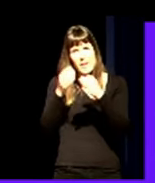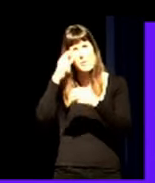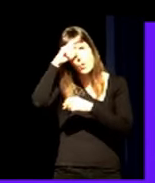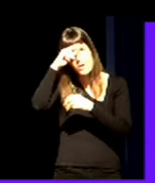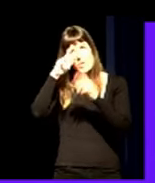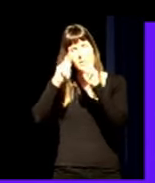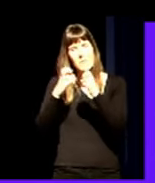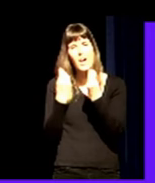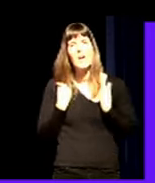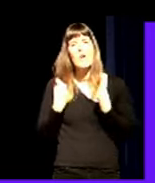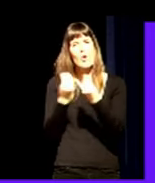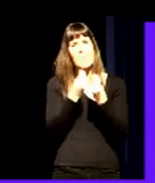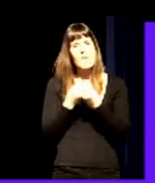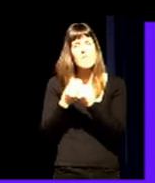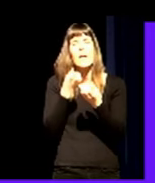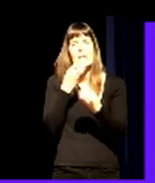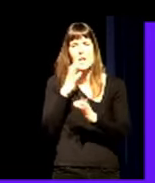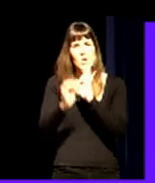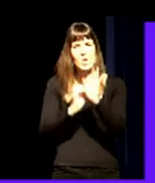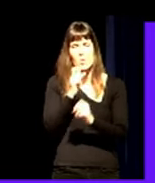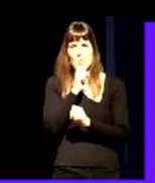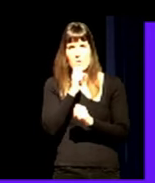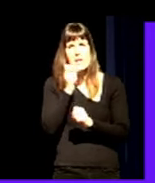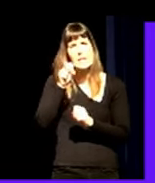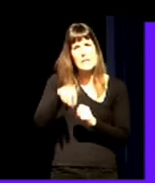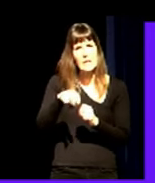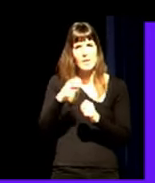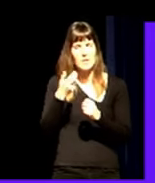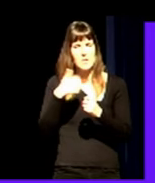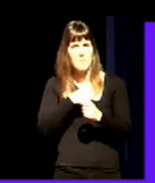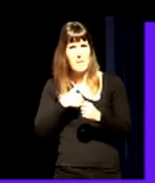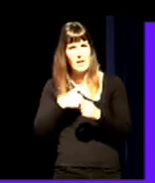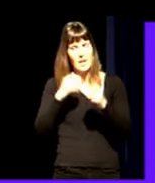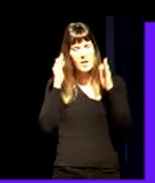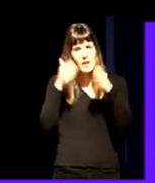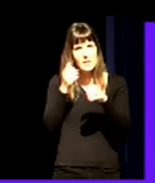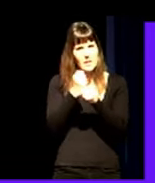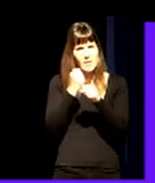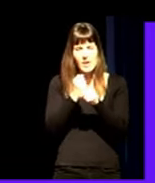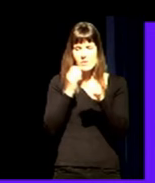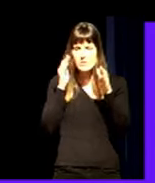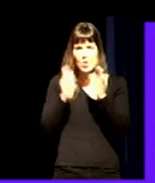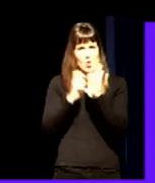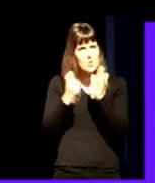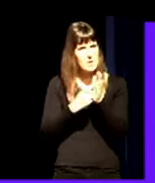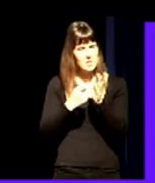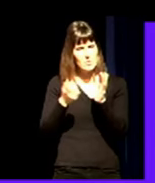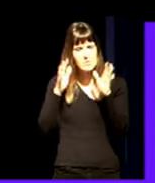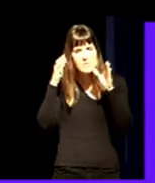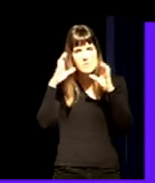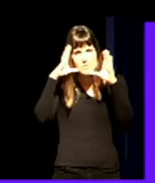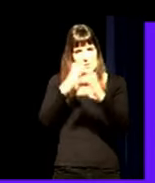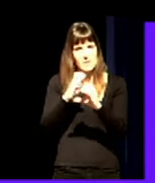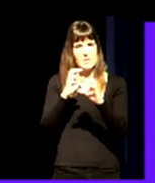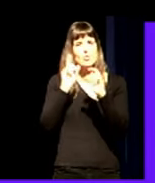qué tipo de convivencia tengo, cómo lo organizo, quién se dedica a trabajar quién atraviesa todo este